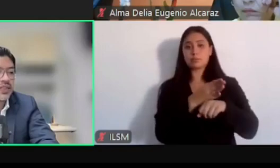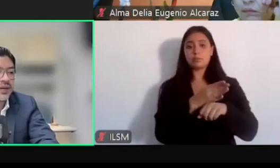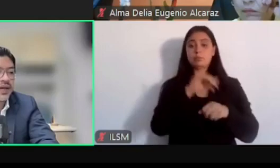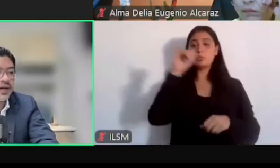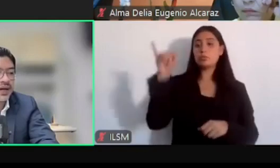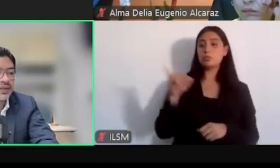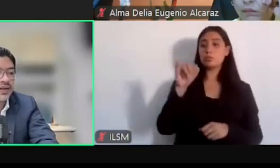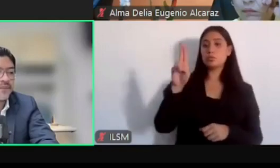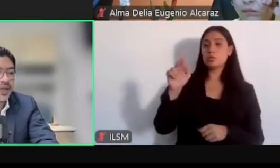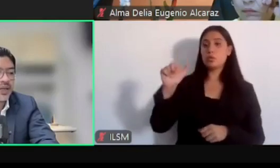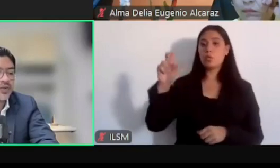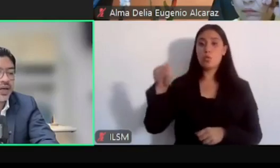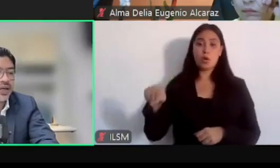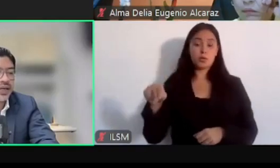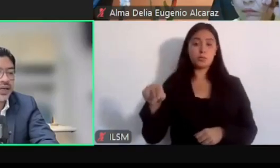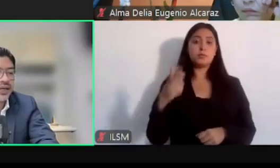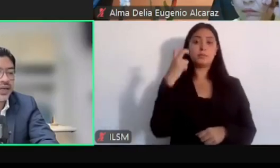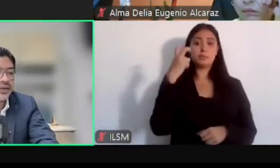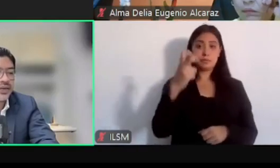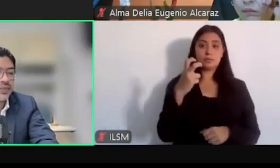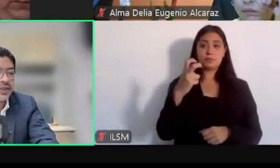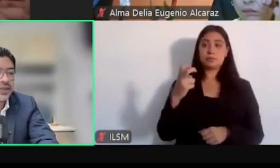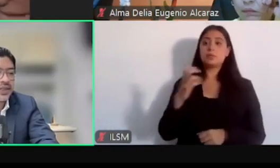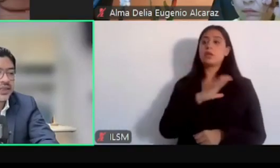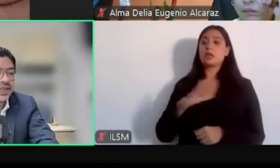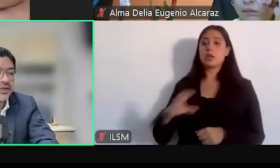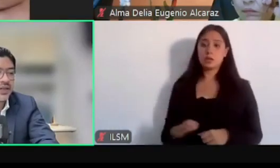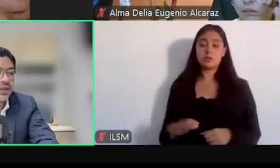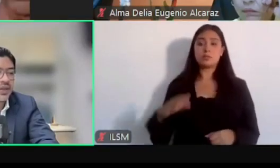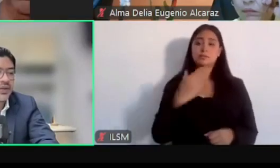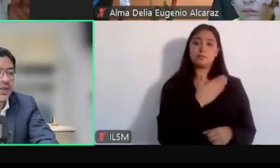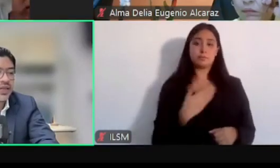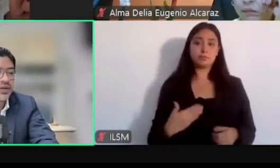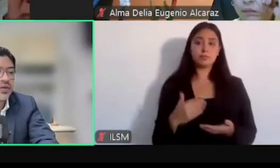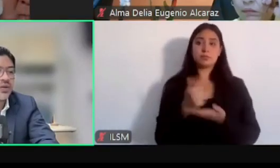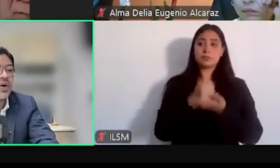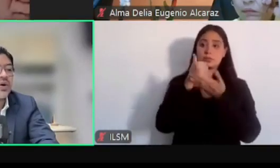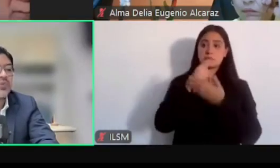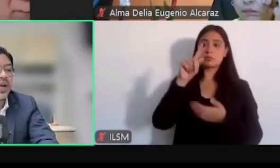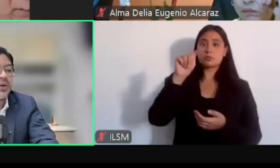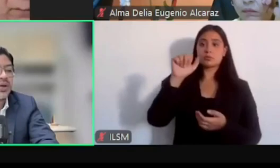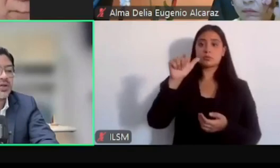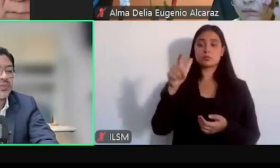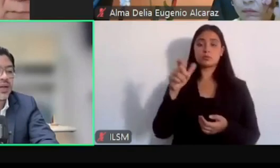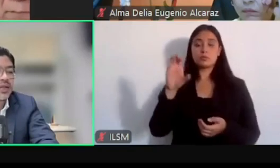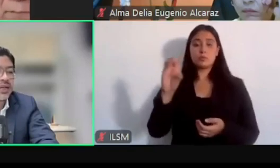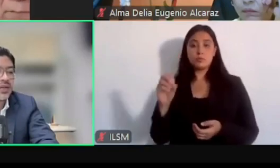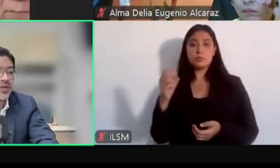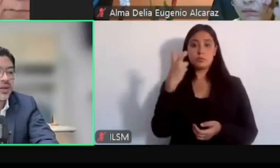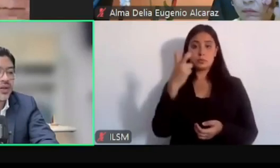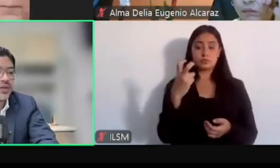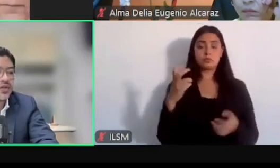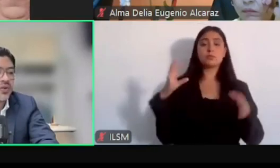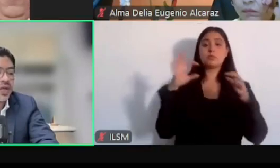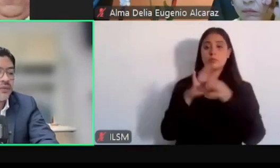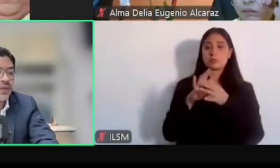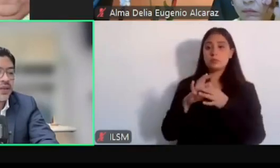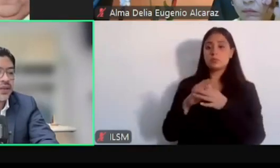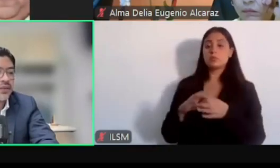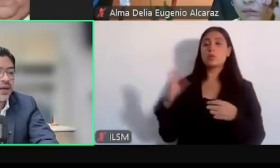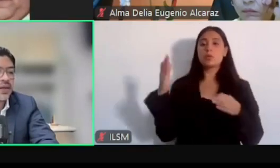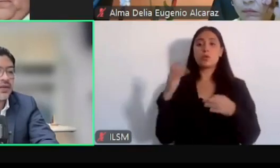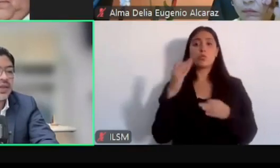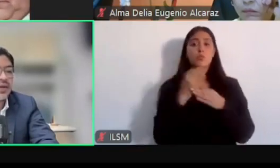Andrés Vega Carranza en su calidad de candidato a la presidencia del ayuntamiento de tasco por la coalición parcial de los partidos morena